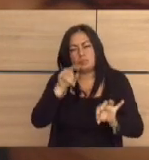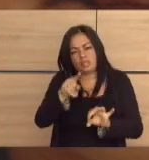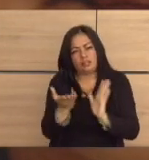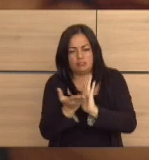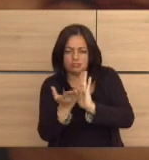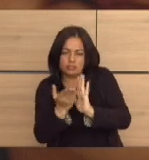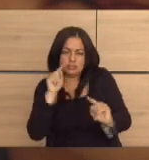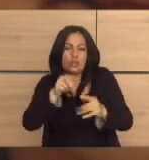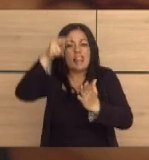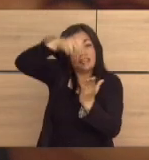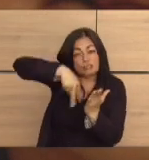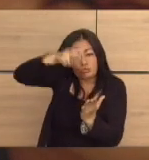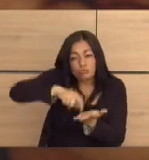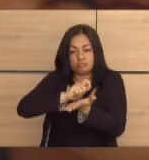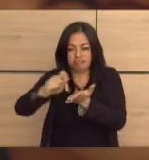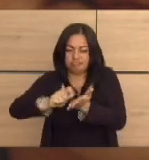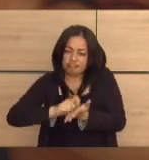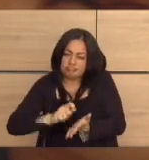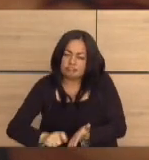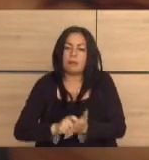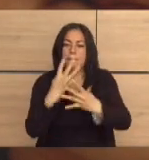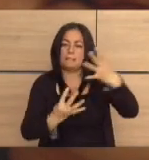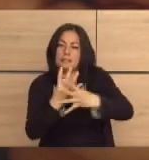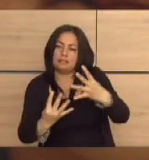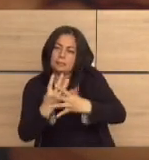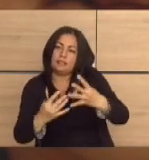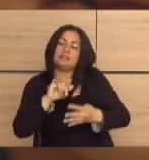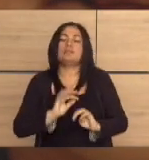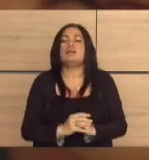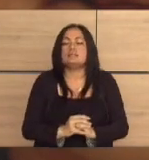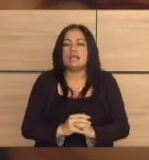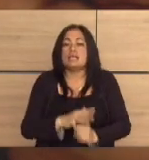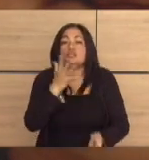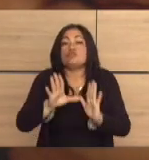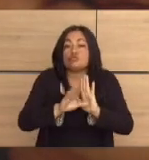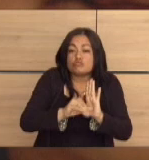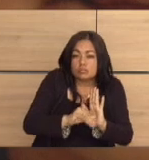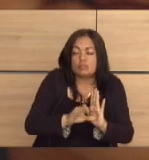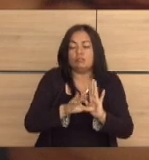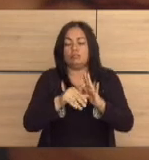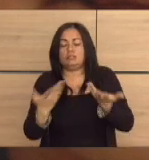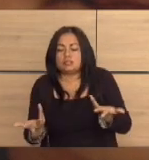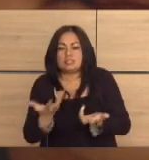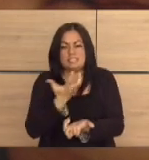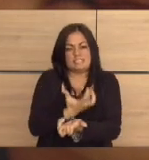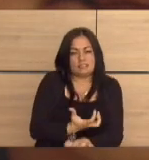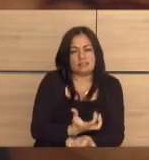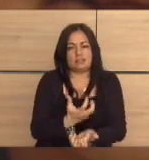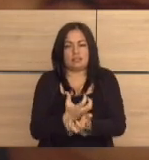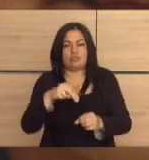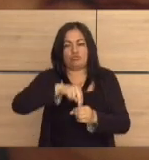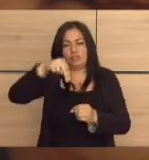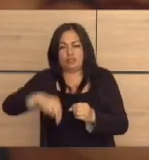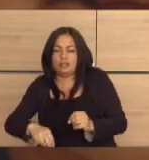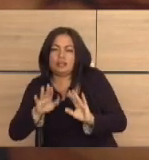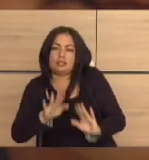educativo. Lectura, escritura, matemáticas, ciencias sociales, ciencias, ciudadanía y